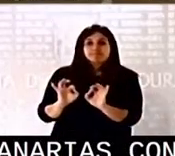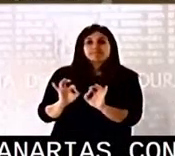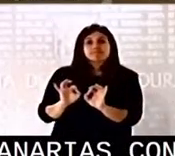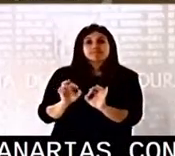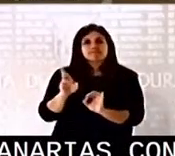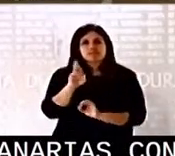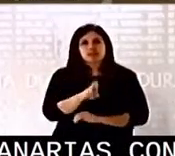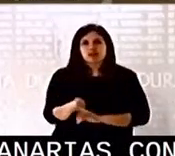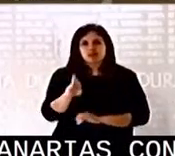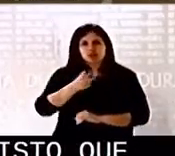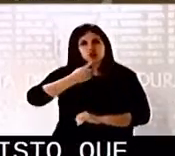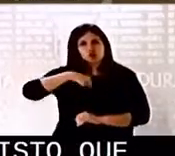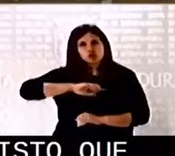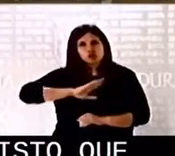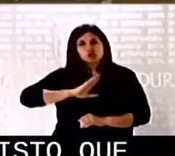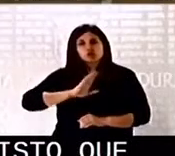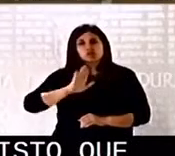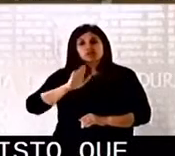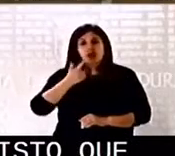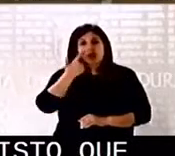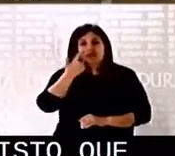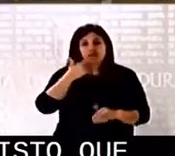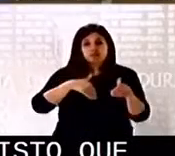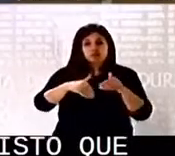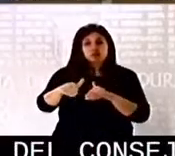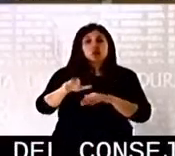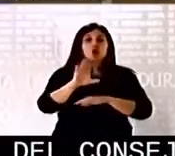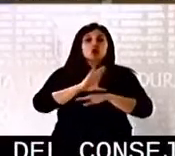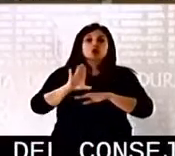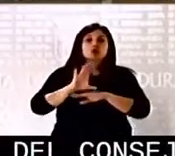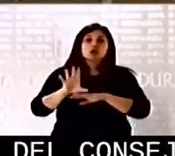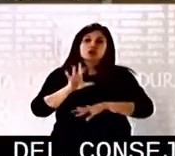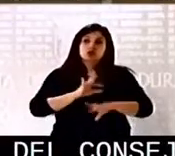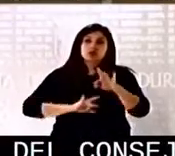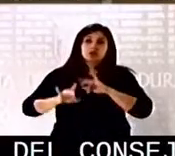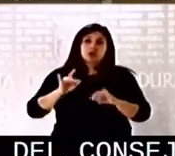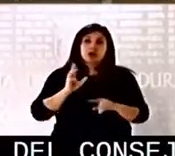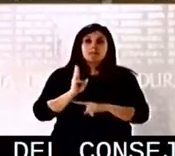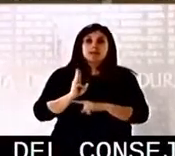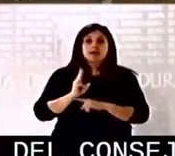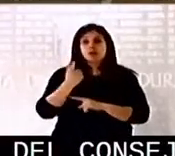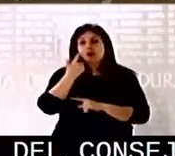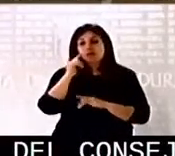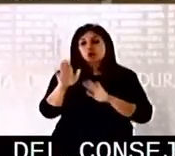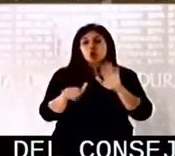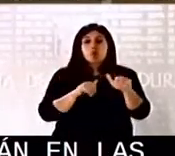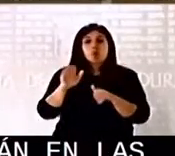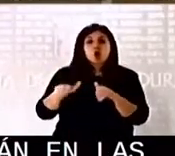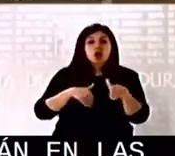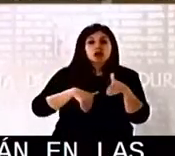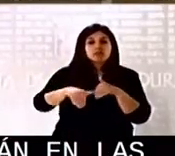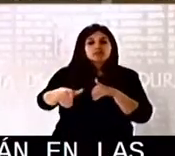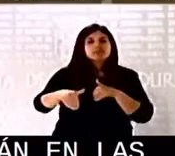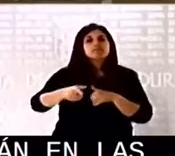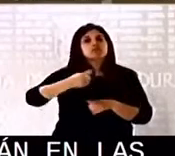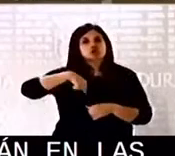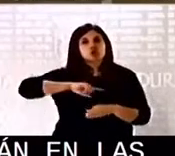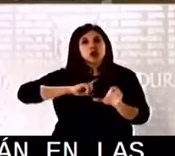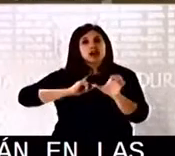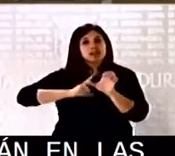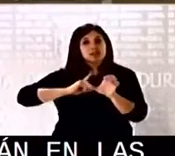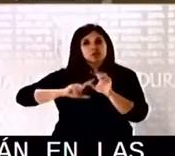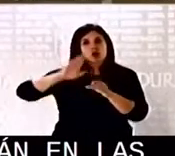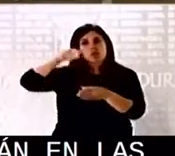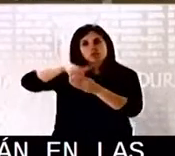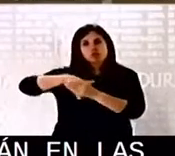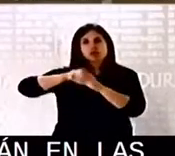insisto que votaremos en cuanto se convoque el Pleno del Consejo Territorial, que supongo que lo convocarán en las próximas horas. Extremadura votará a favor